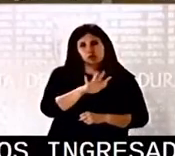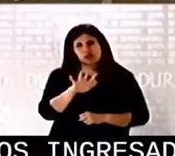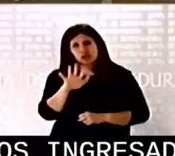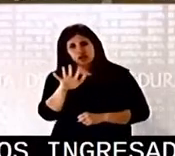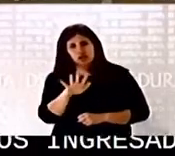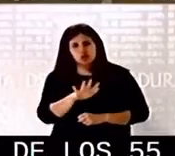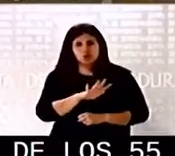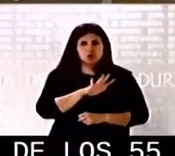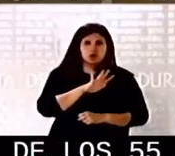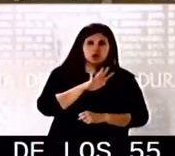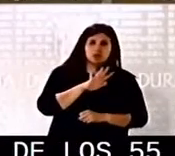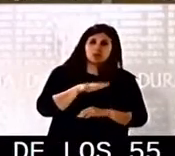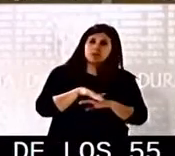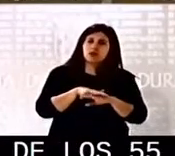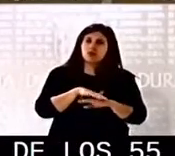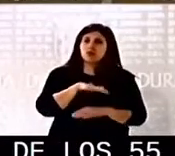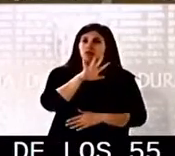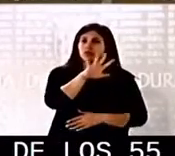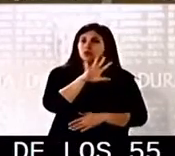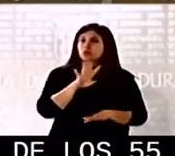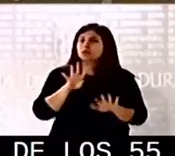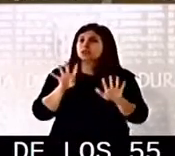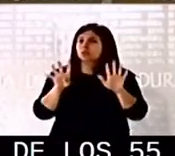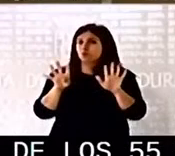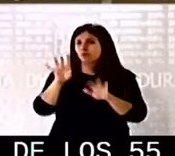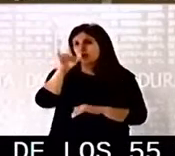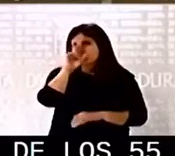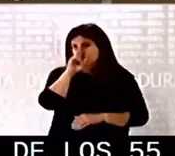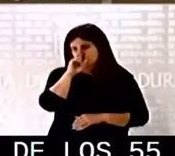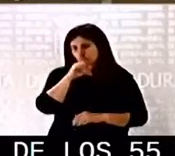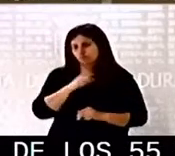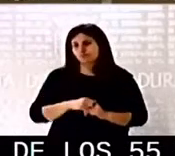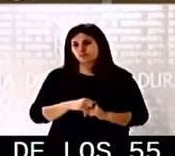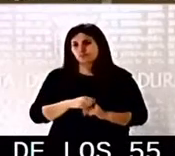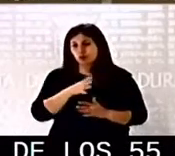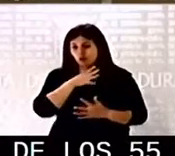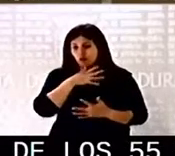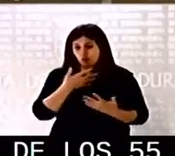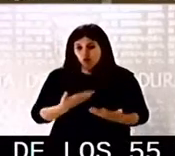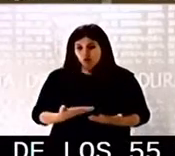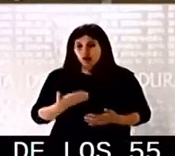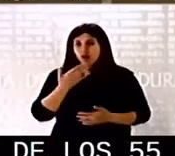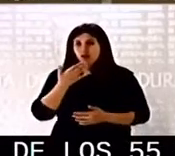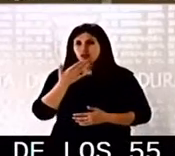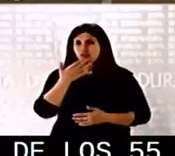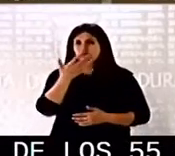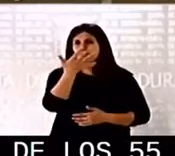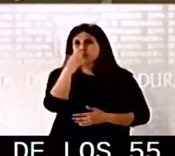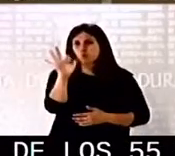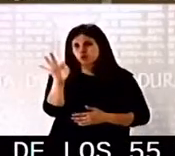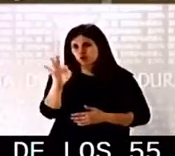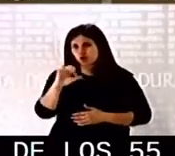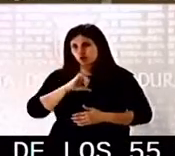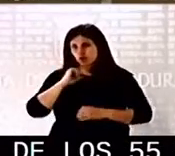años, perdón, 59 años, hoy está en los 50 años.